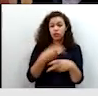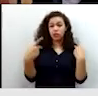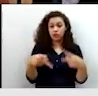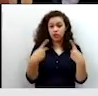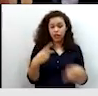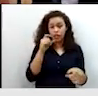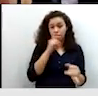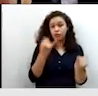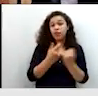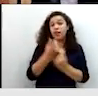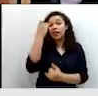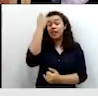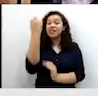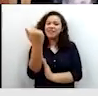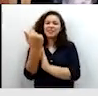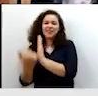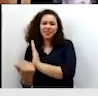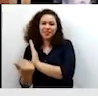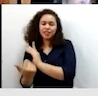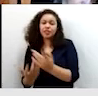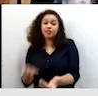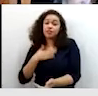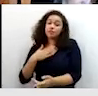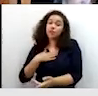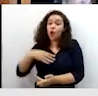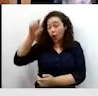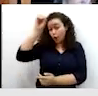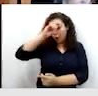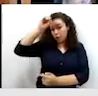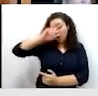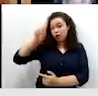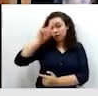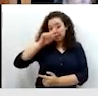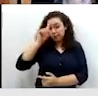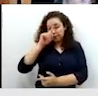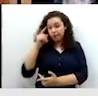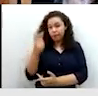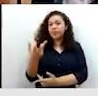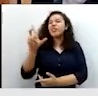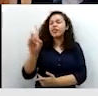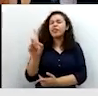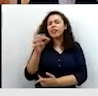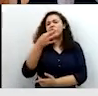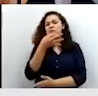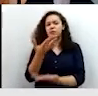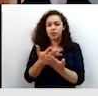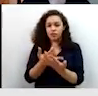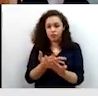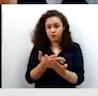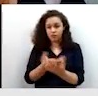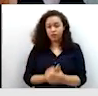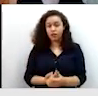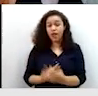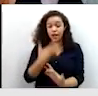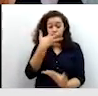los tiempos. Entonces, desde mi punto de vista, lo más recomendable es esperarnos 30 minutos. 15